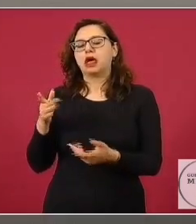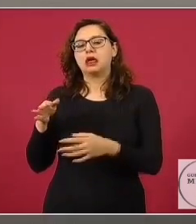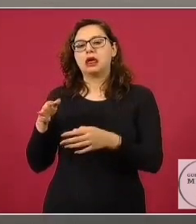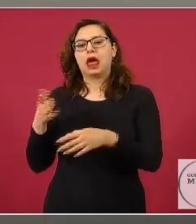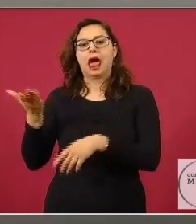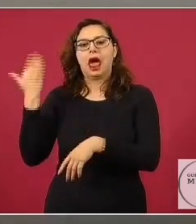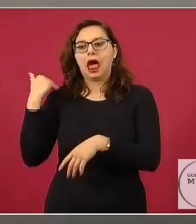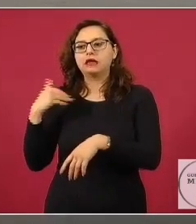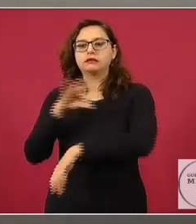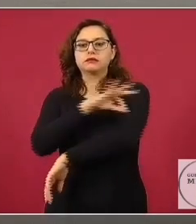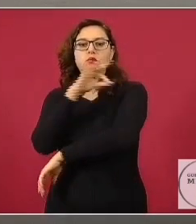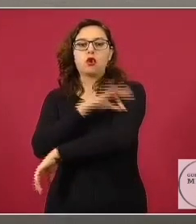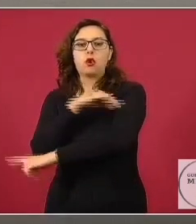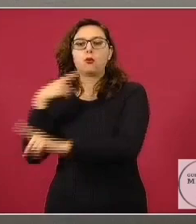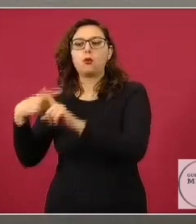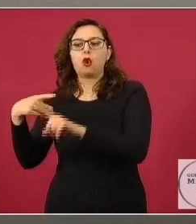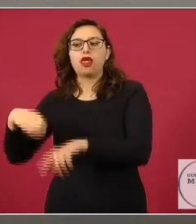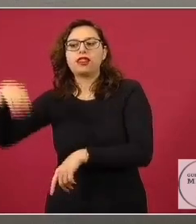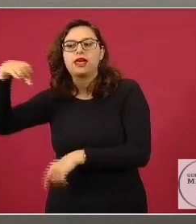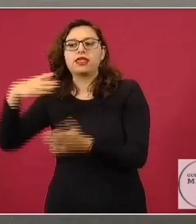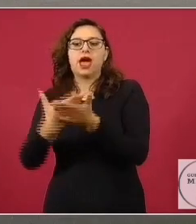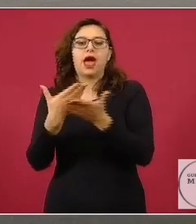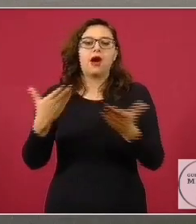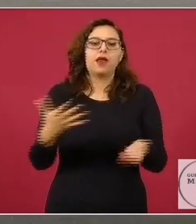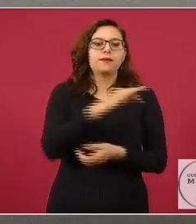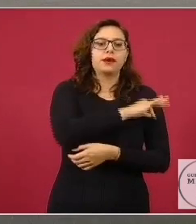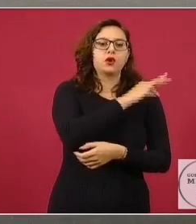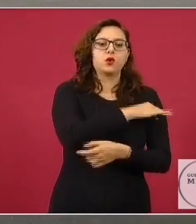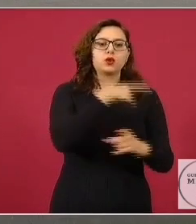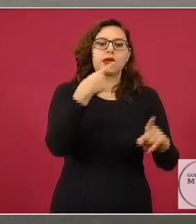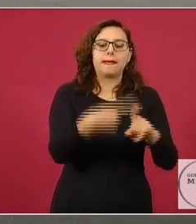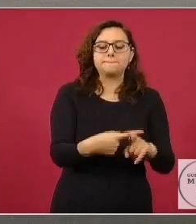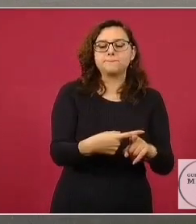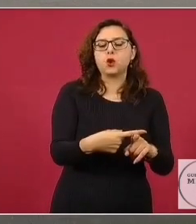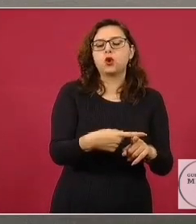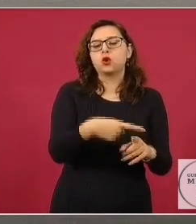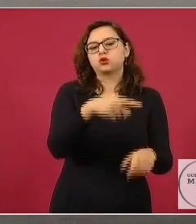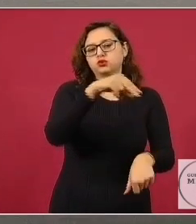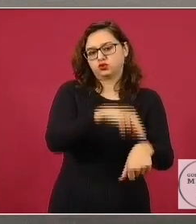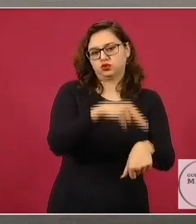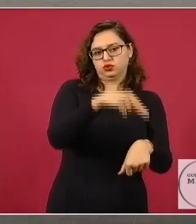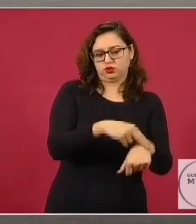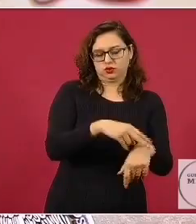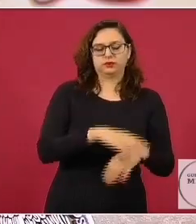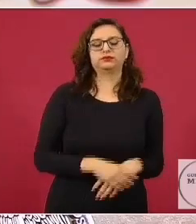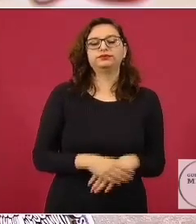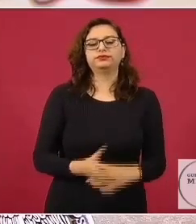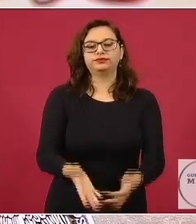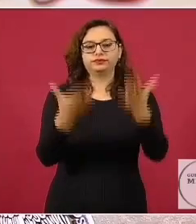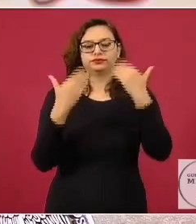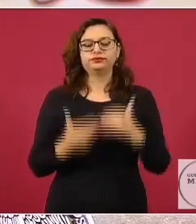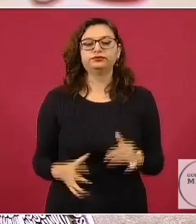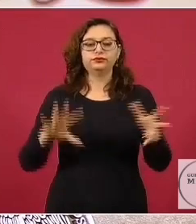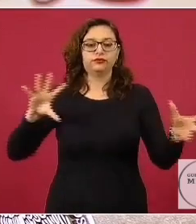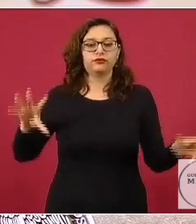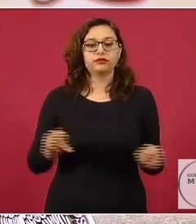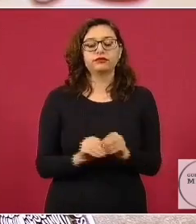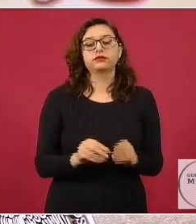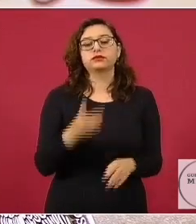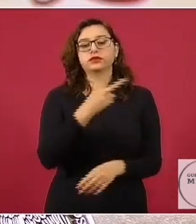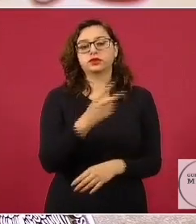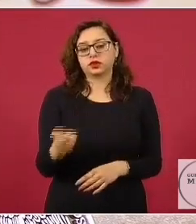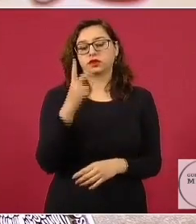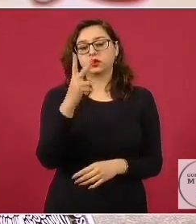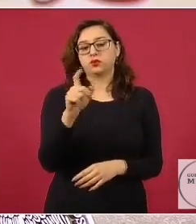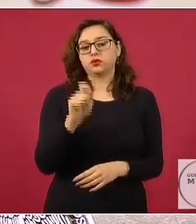de trabajadores de la salud. Ahora vemos que tuvimos un nuevo embarque de vacunas para un total de